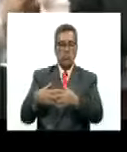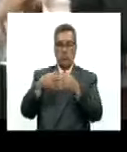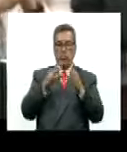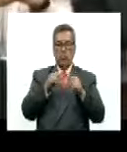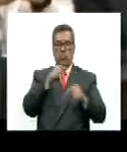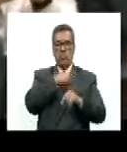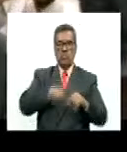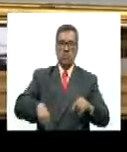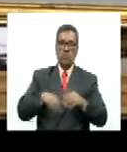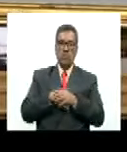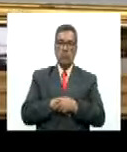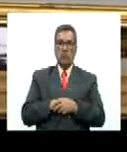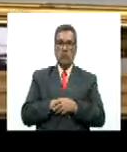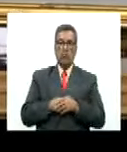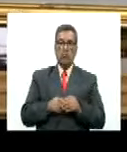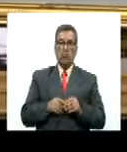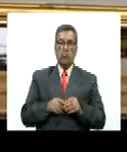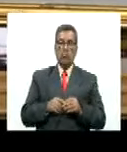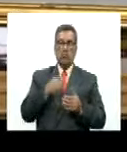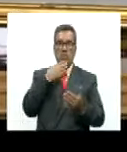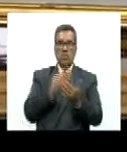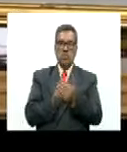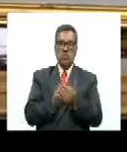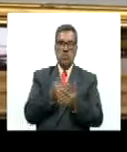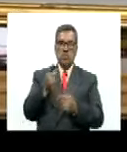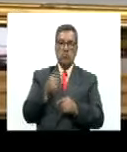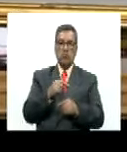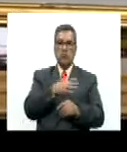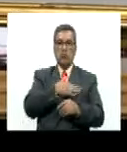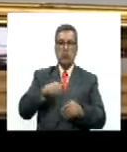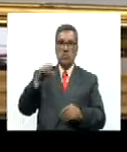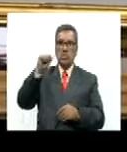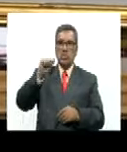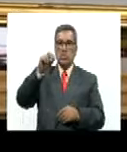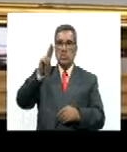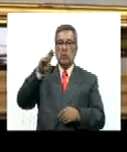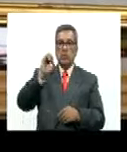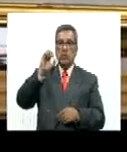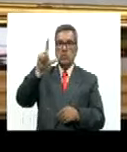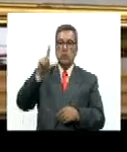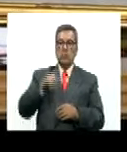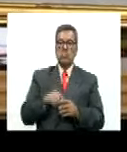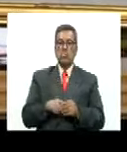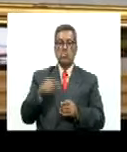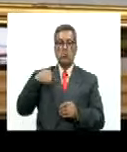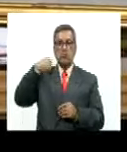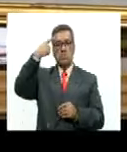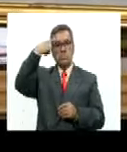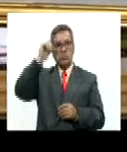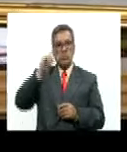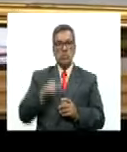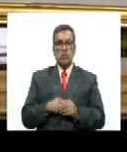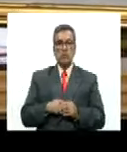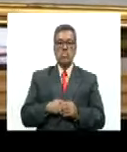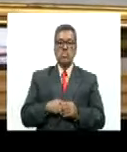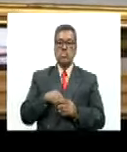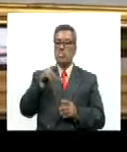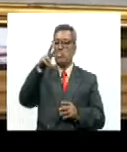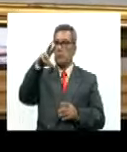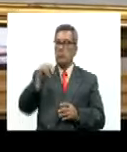presidente. Muchísimas gracias, querido Saúl. Pareciera que no